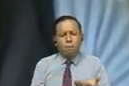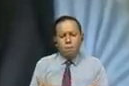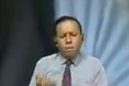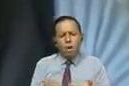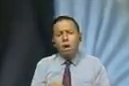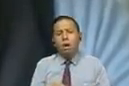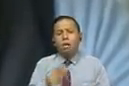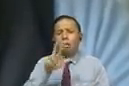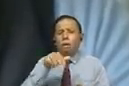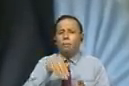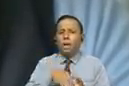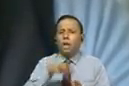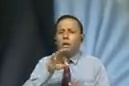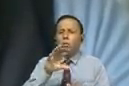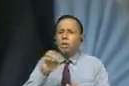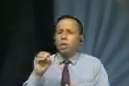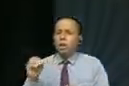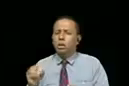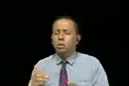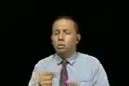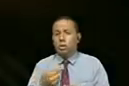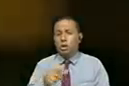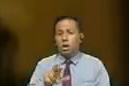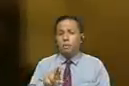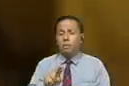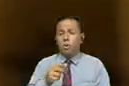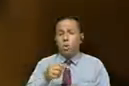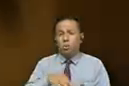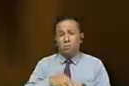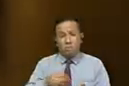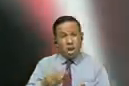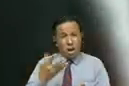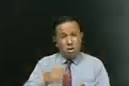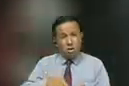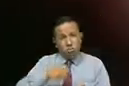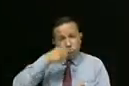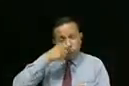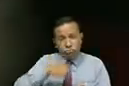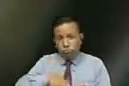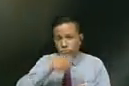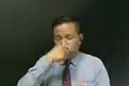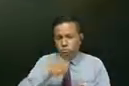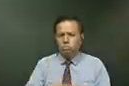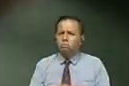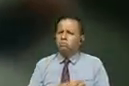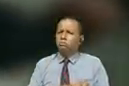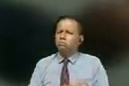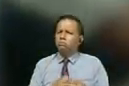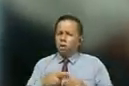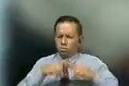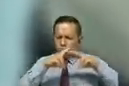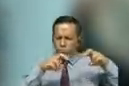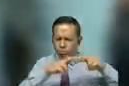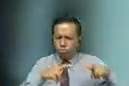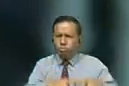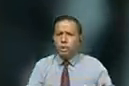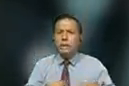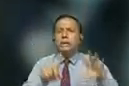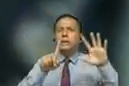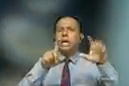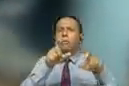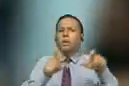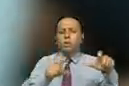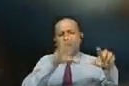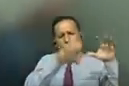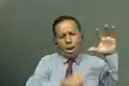3.900 gramos de cocaína también. La operación nacional dejó 10 detenidos en sendos allanamientos